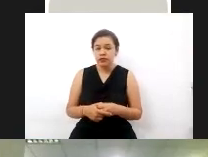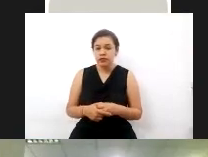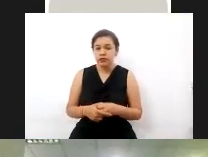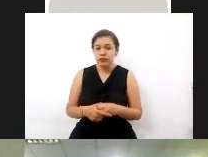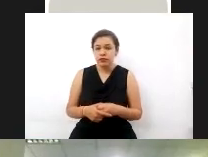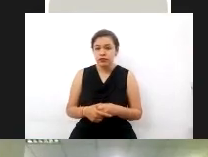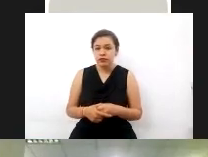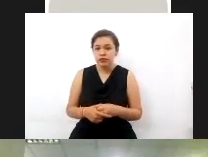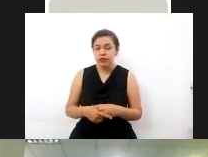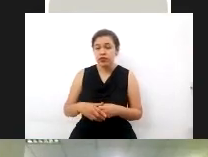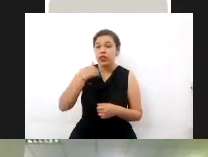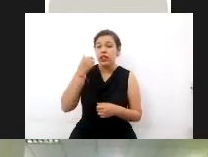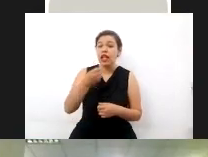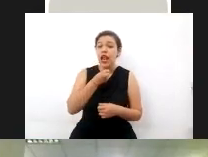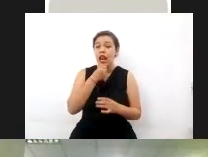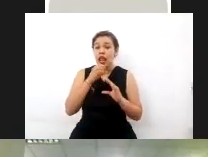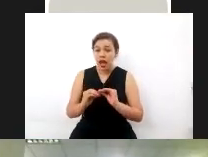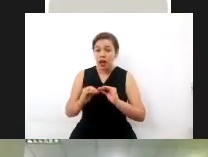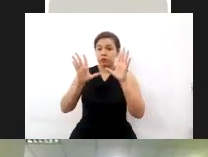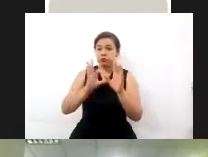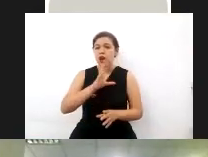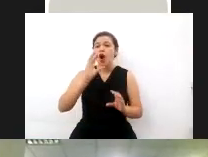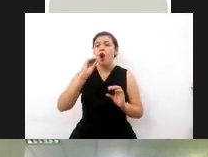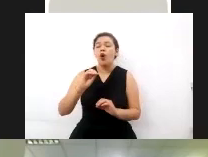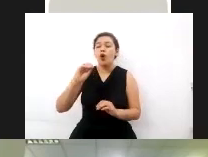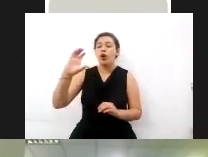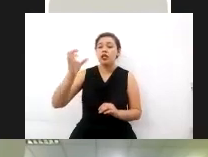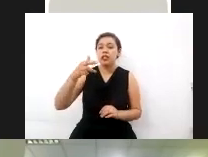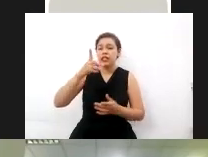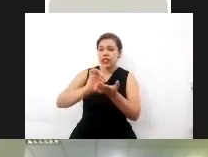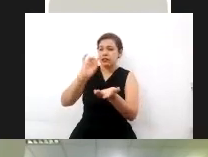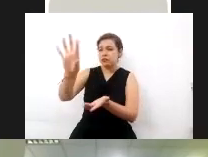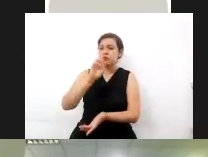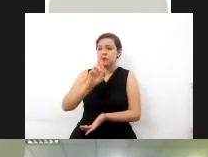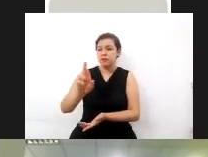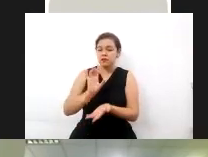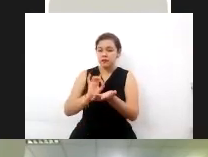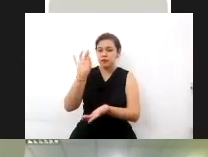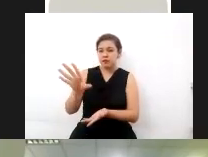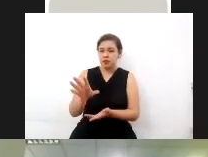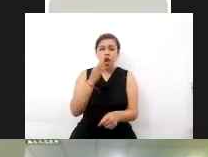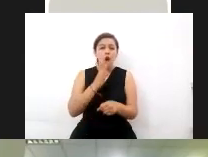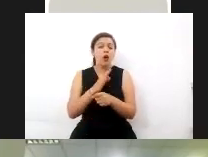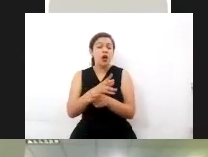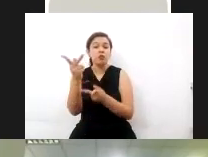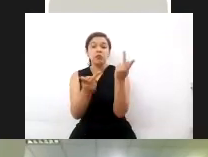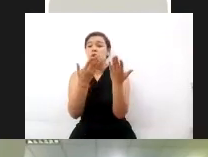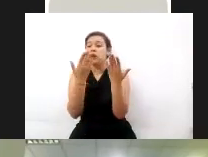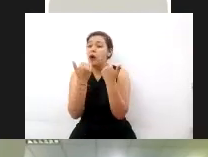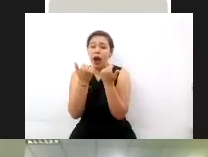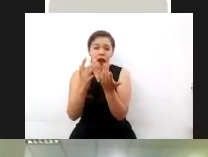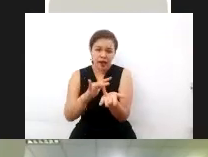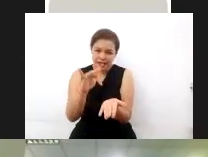Si gustan, pueden activar sus micrófonos o colocar la pregunta a través del chat. En este momento no tengo pregunta. Gracias.